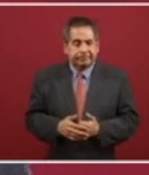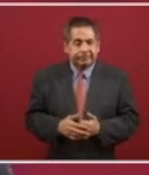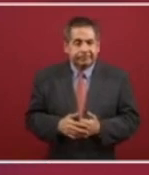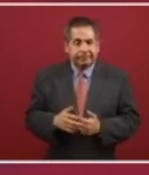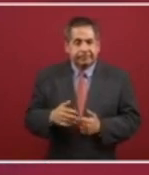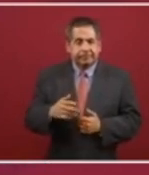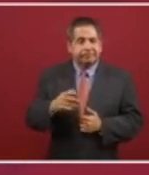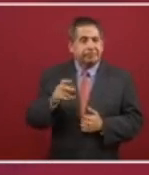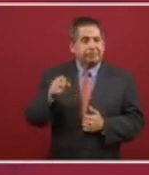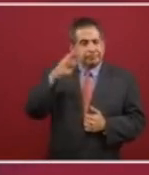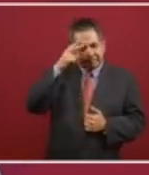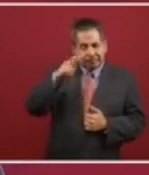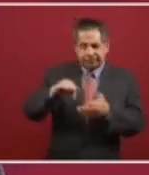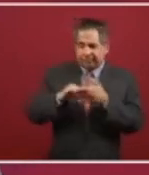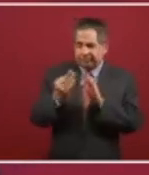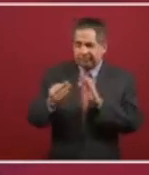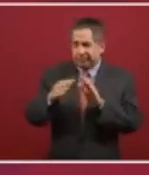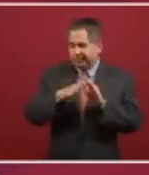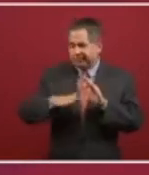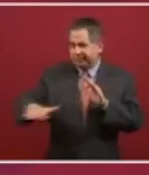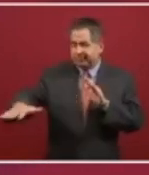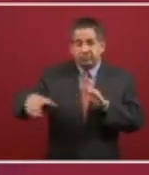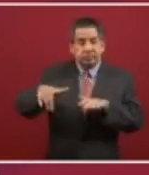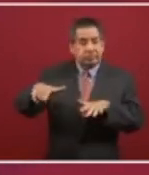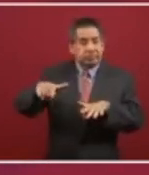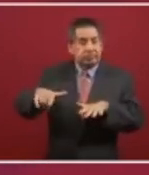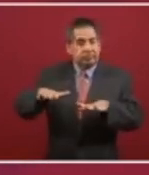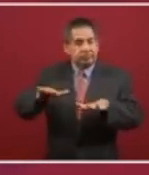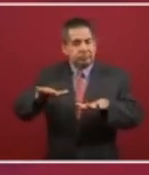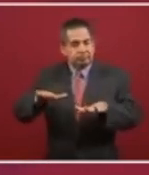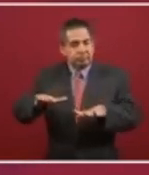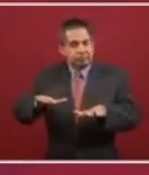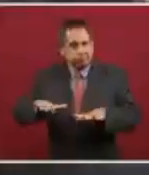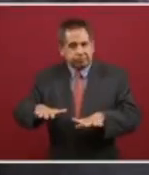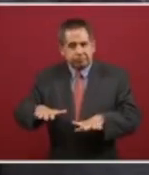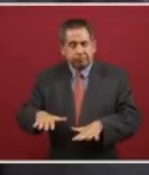del Valle de México, donde se hunde medio metro